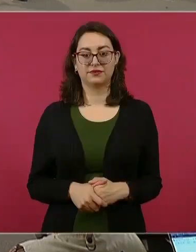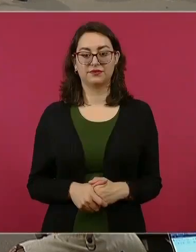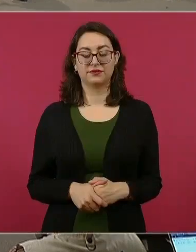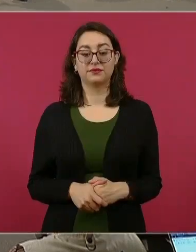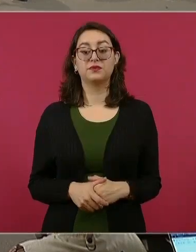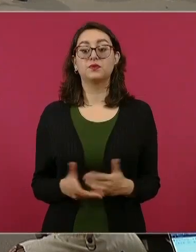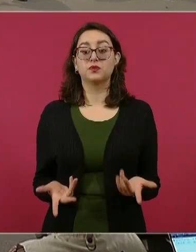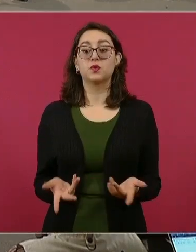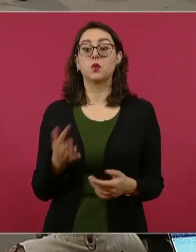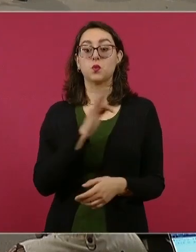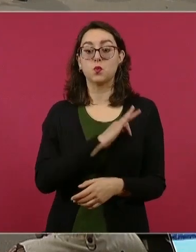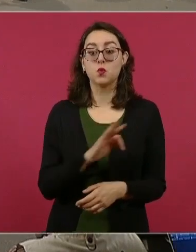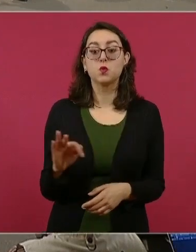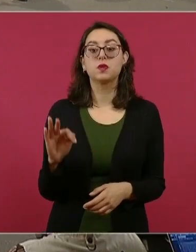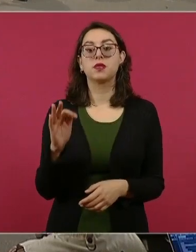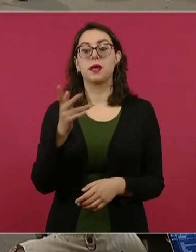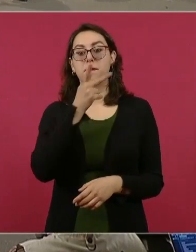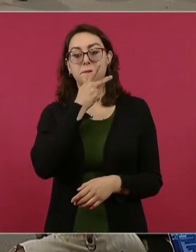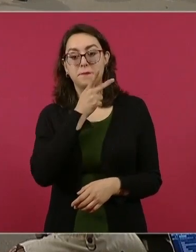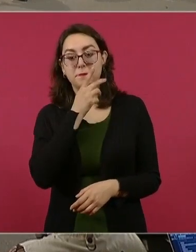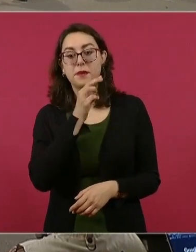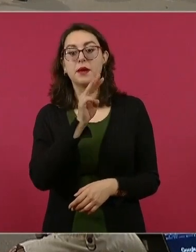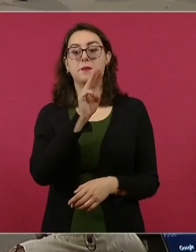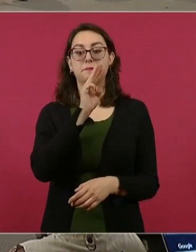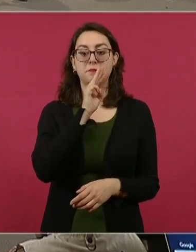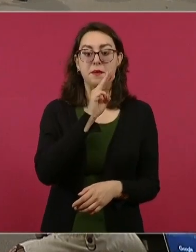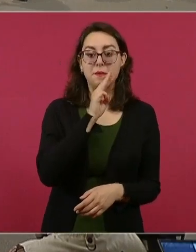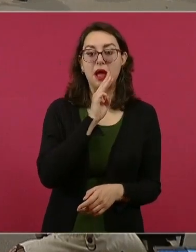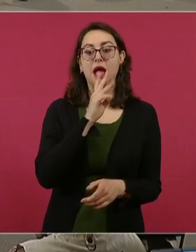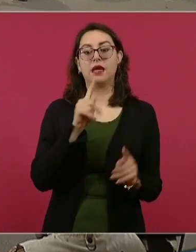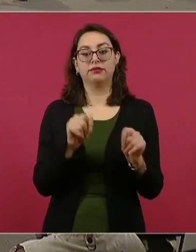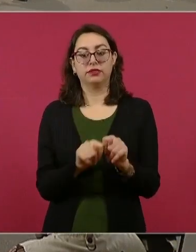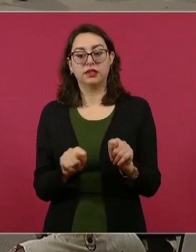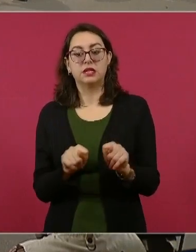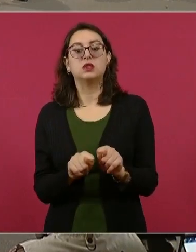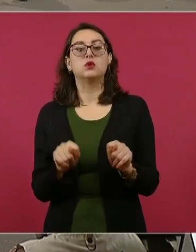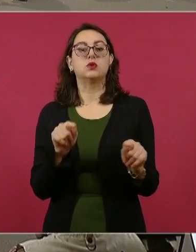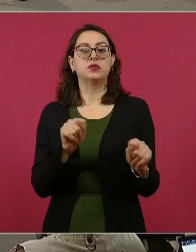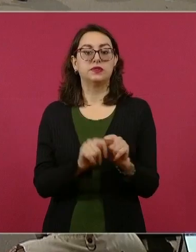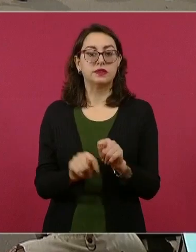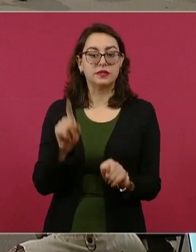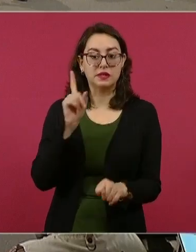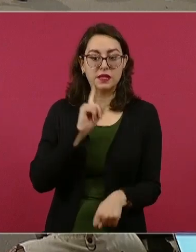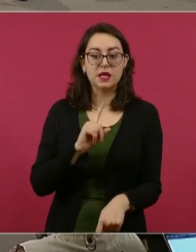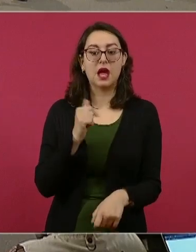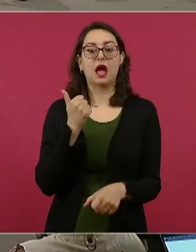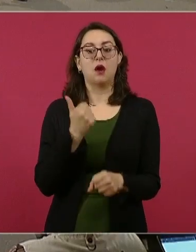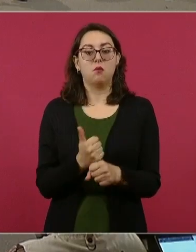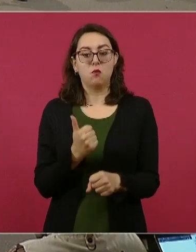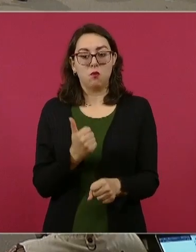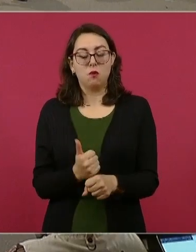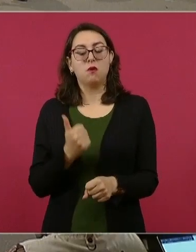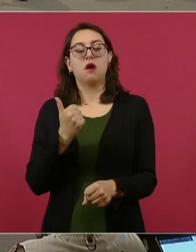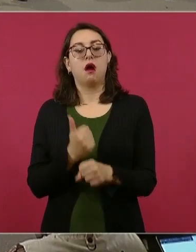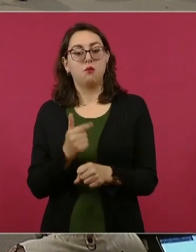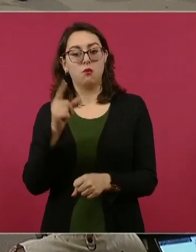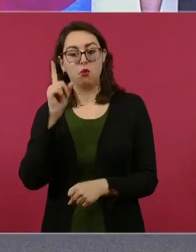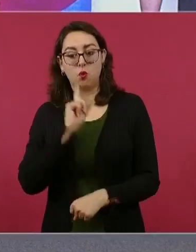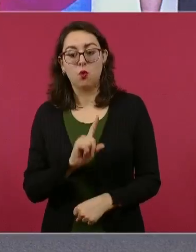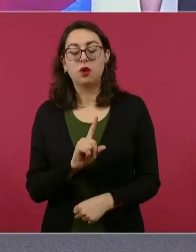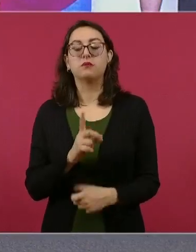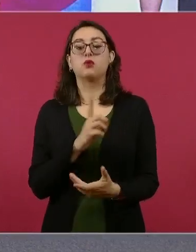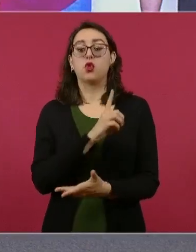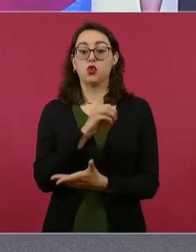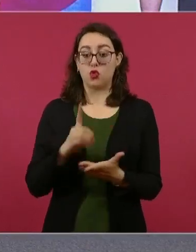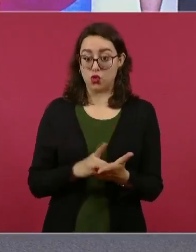tías, tíos, otras personas cuidadoras, abuelos, abuelas, etcétera. En el uso de drogas, en el abuso de drogas y